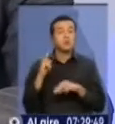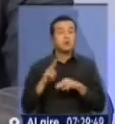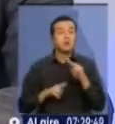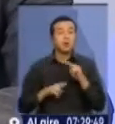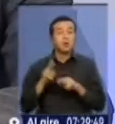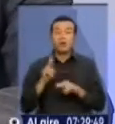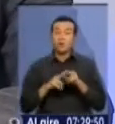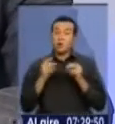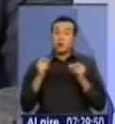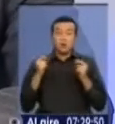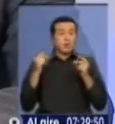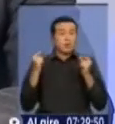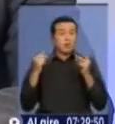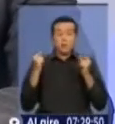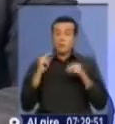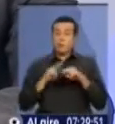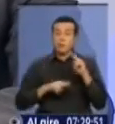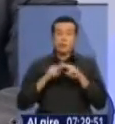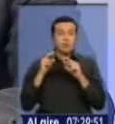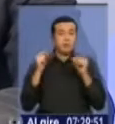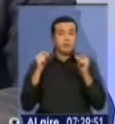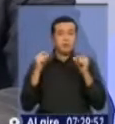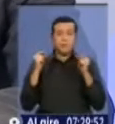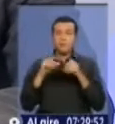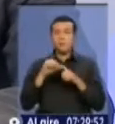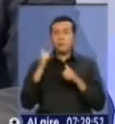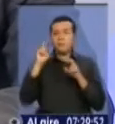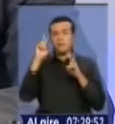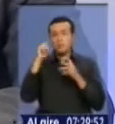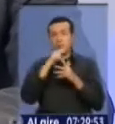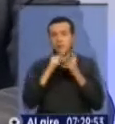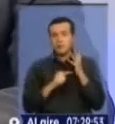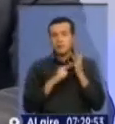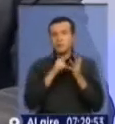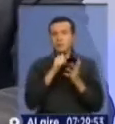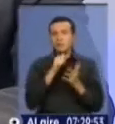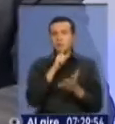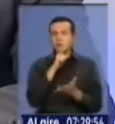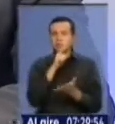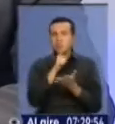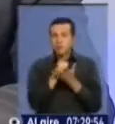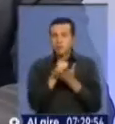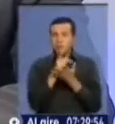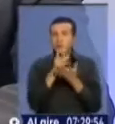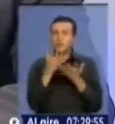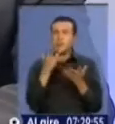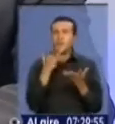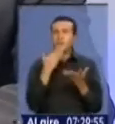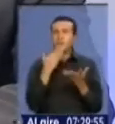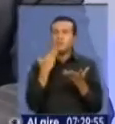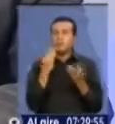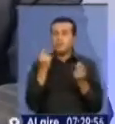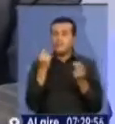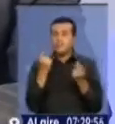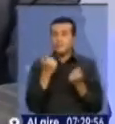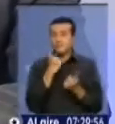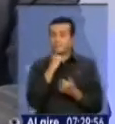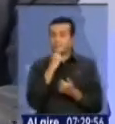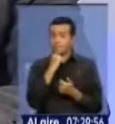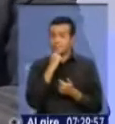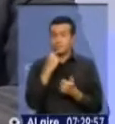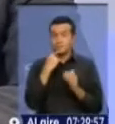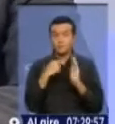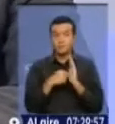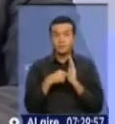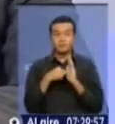bastante rápida pero hay otros temas o factores que no abonan en realizar esto en la velocidad que uno quisiera por ejemplo